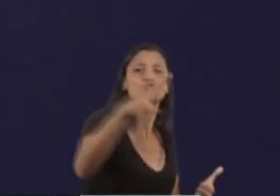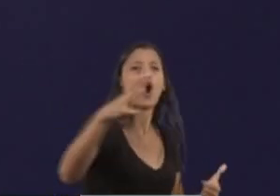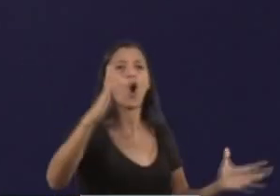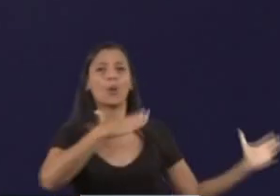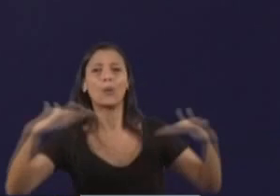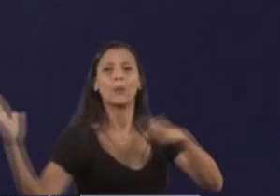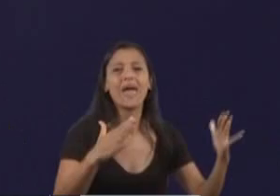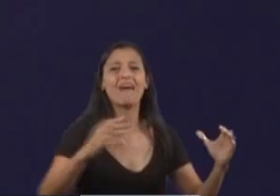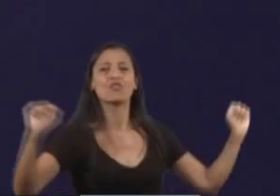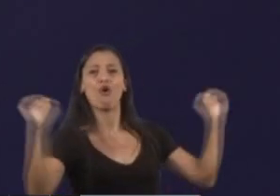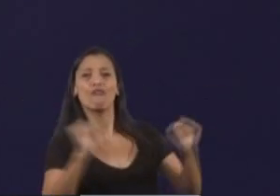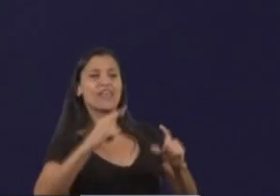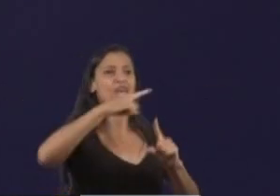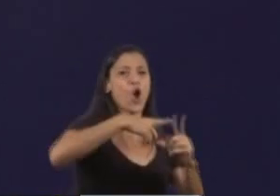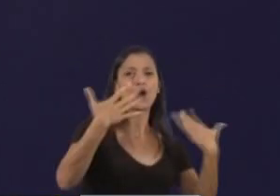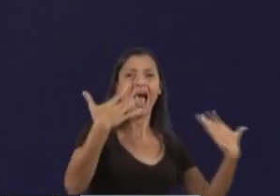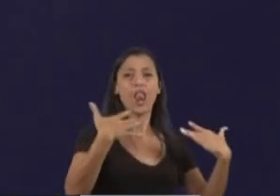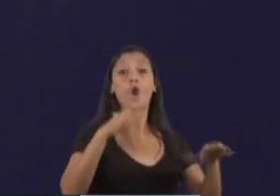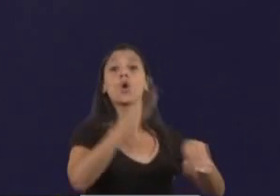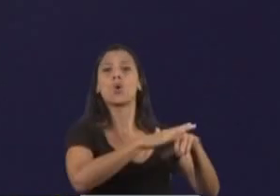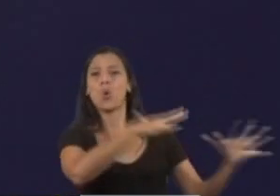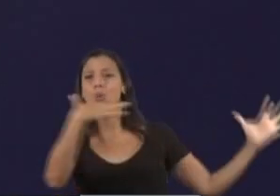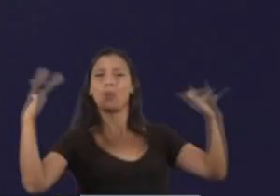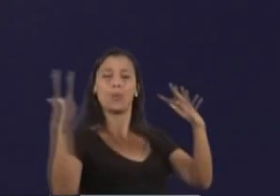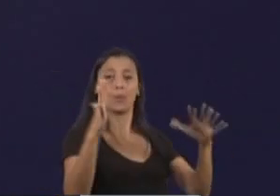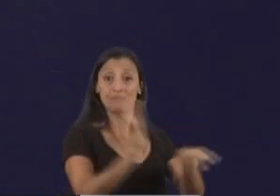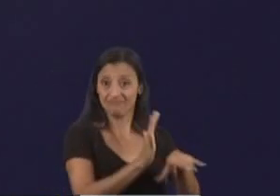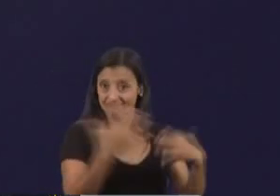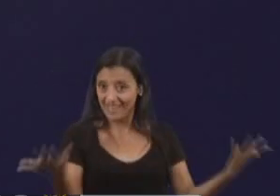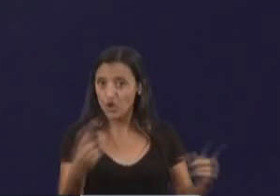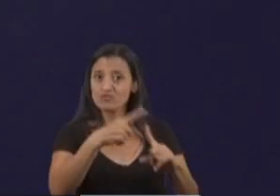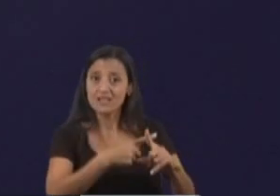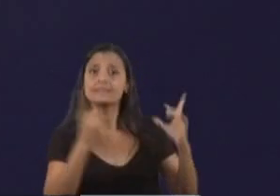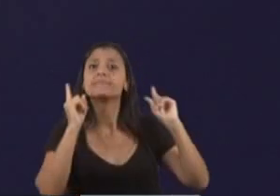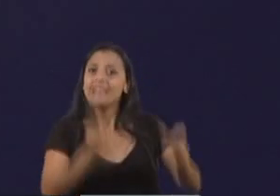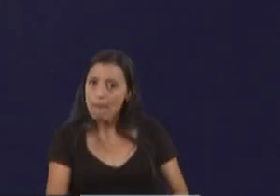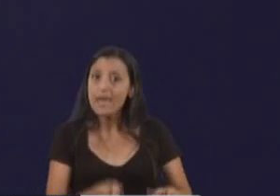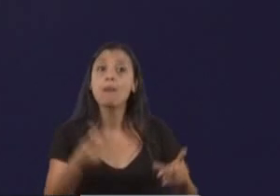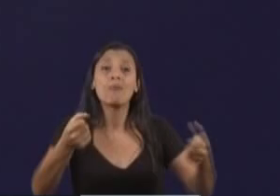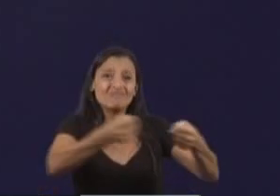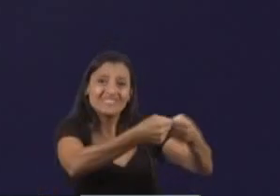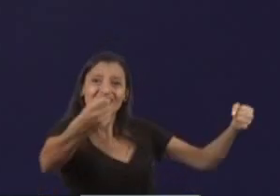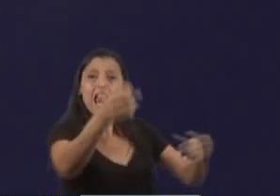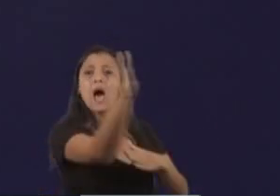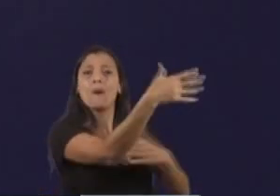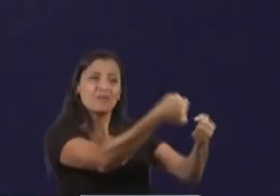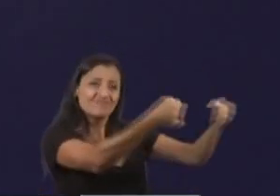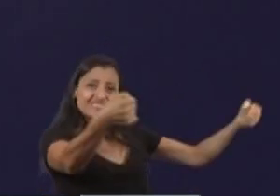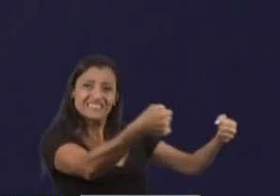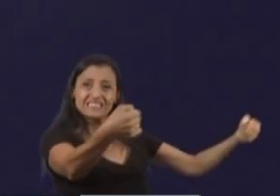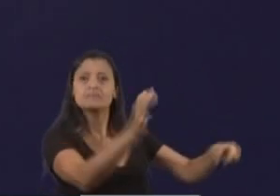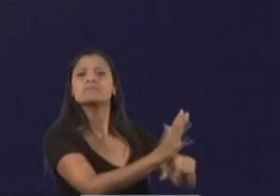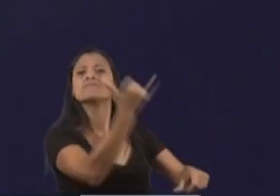de temperatura y por la fuerza que realiza el textil al exponerse